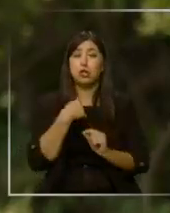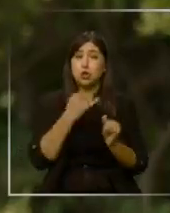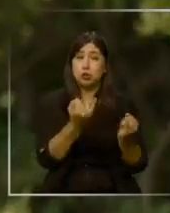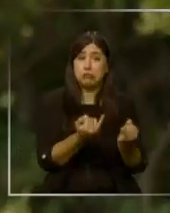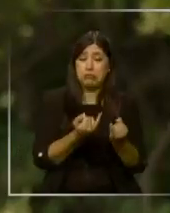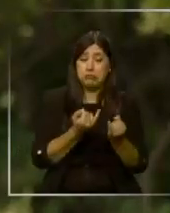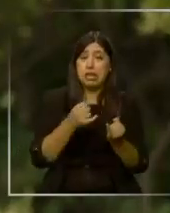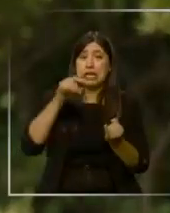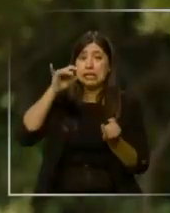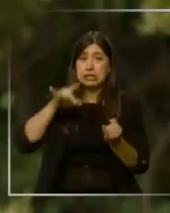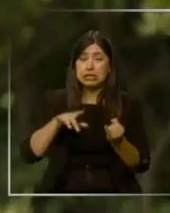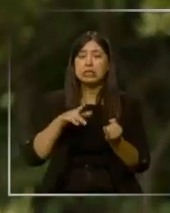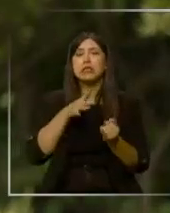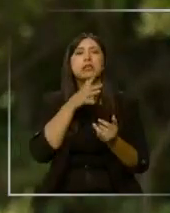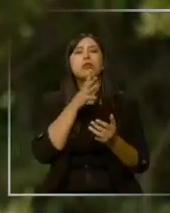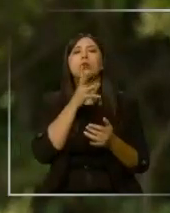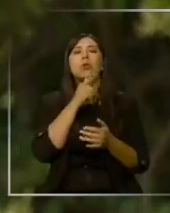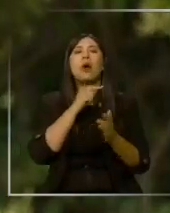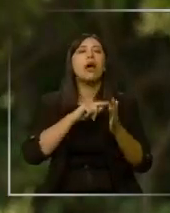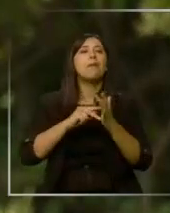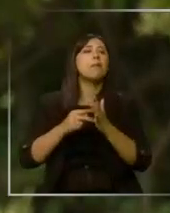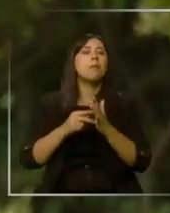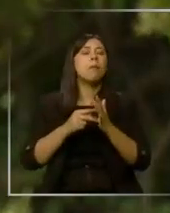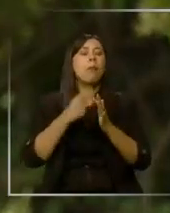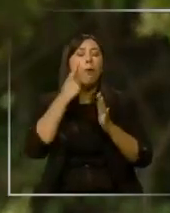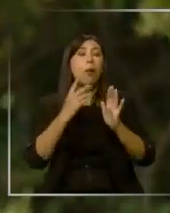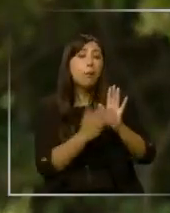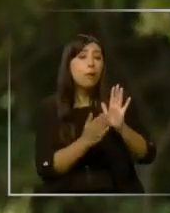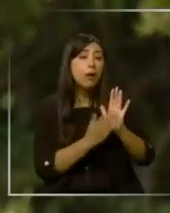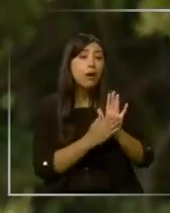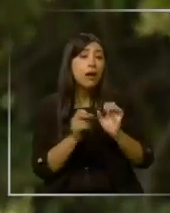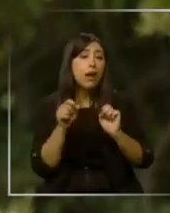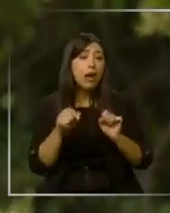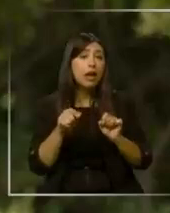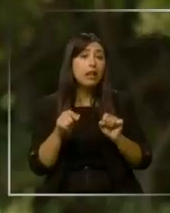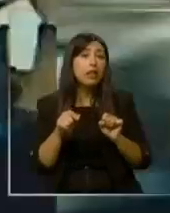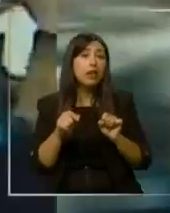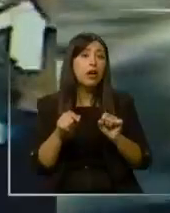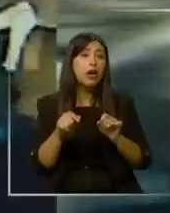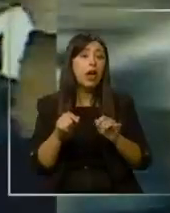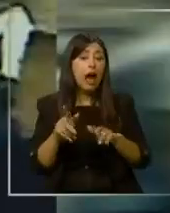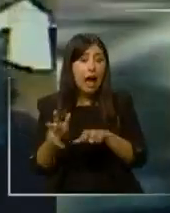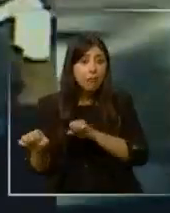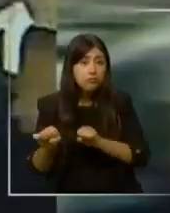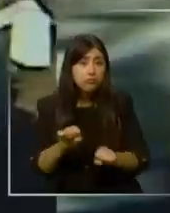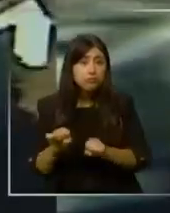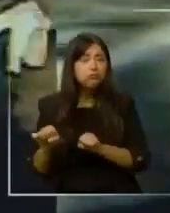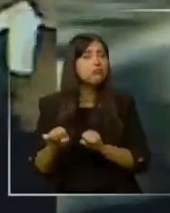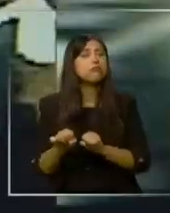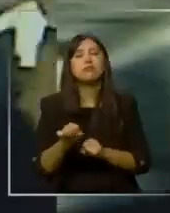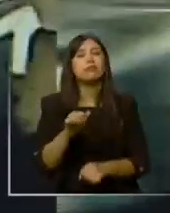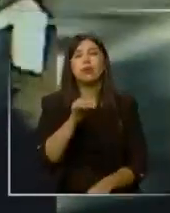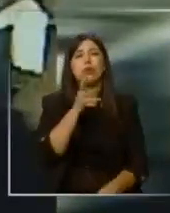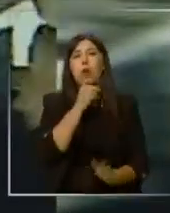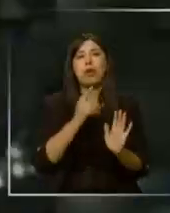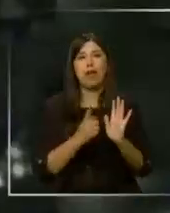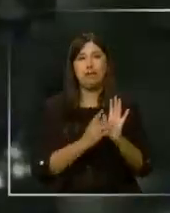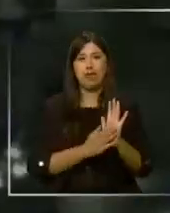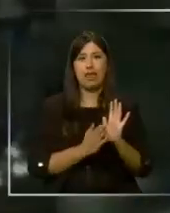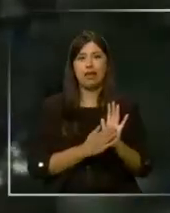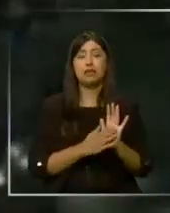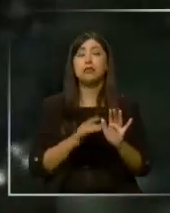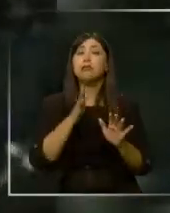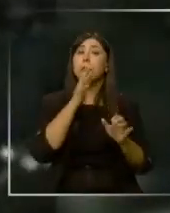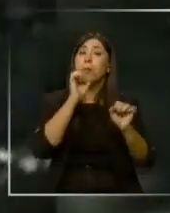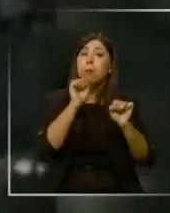publicados no hay ninguna evidencia que esta falla esté acumulando energía y así según experto las probabilidades de